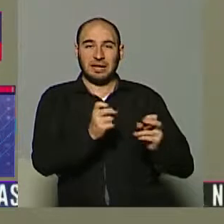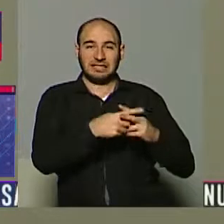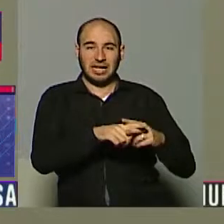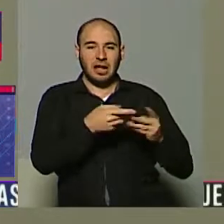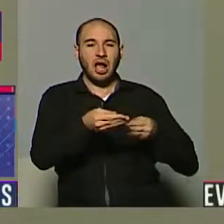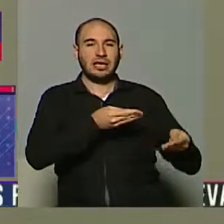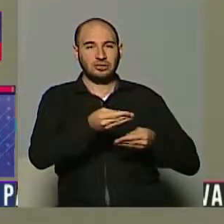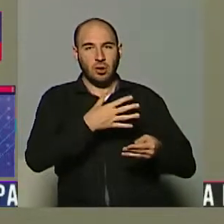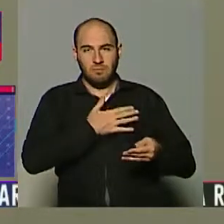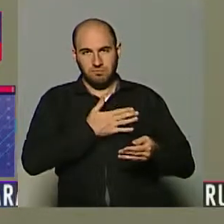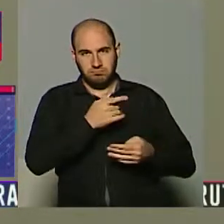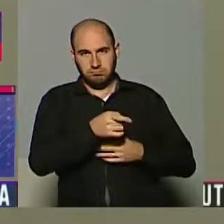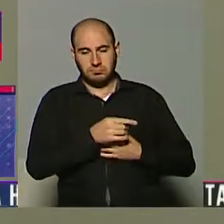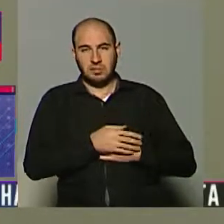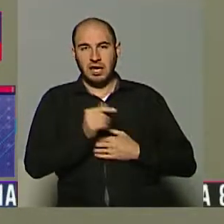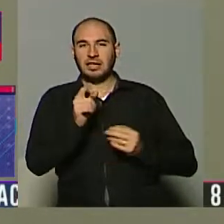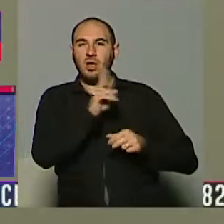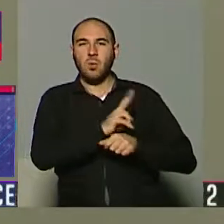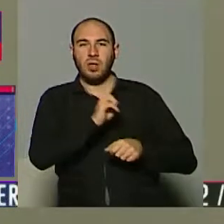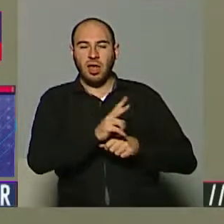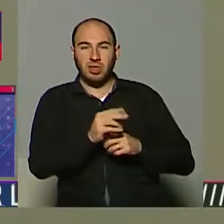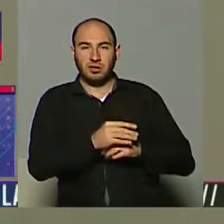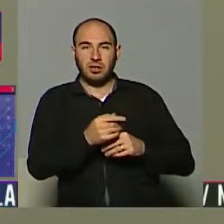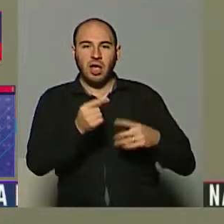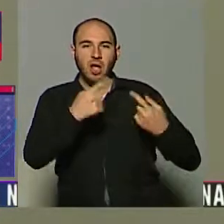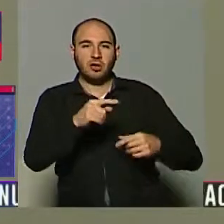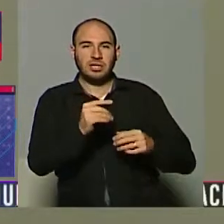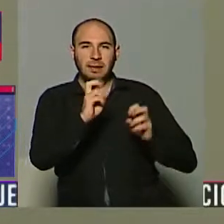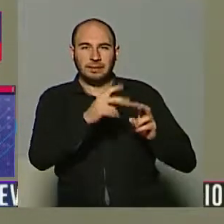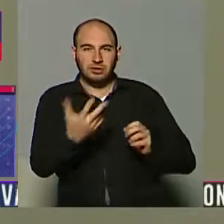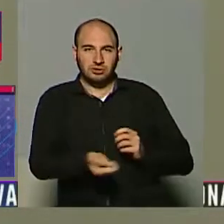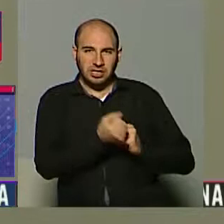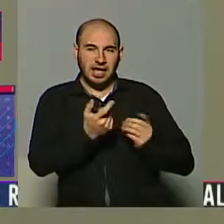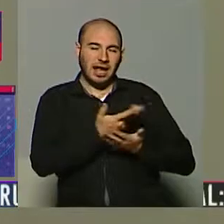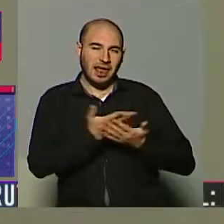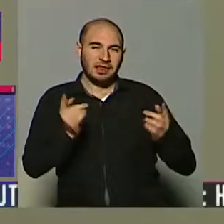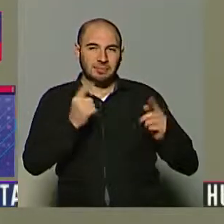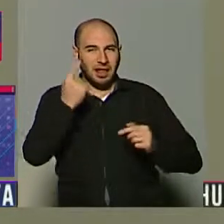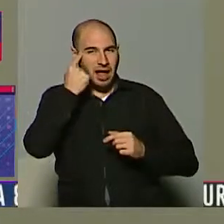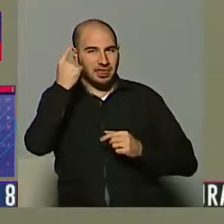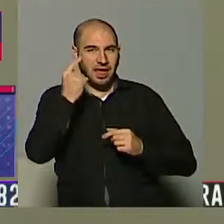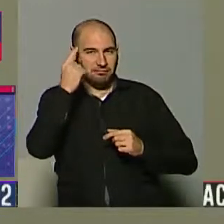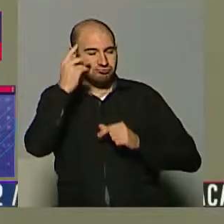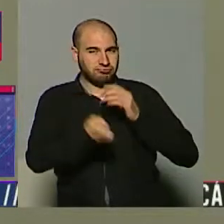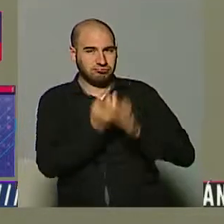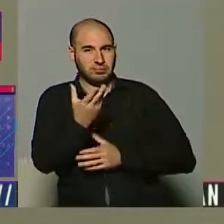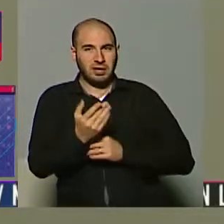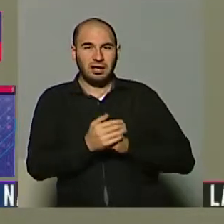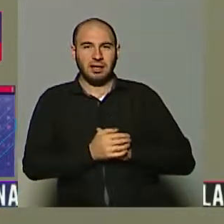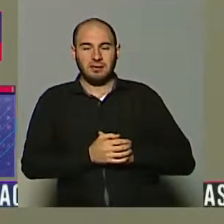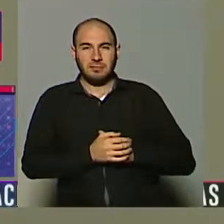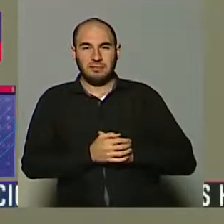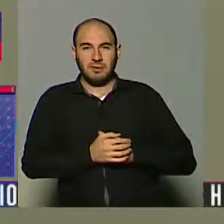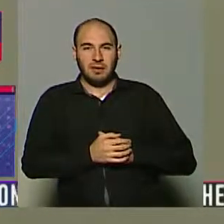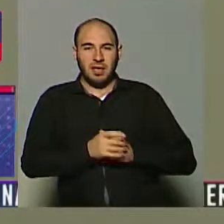la gestión propiamente de lo que es protección de resultados de investigación y en general de ideas creativas de parte de